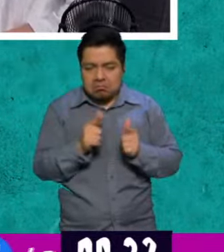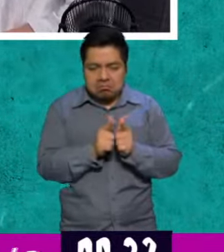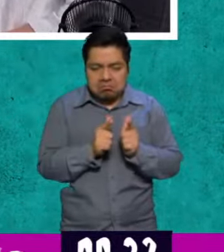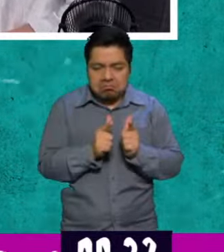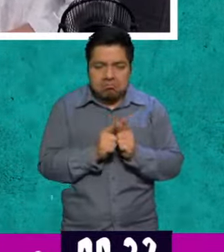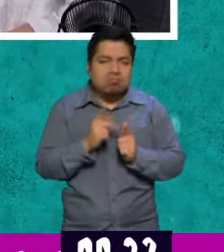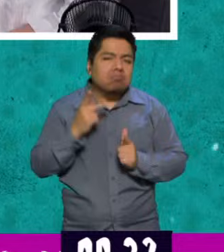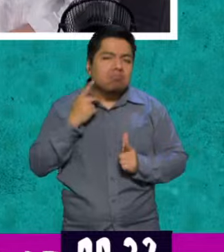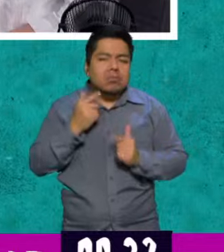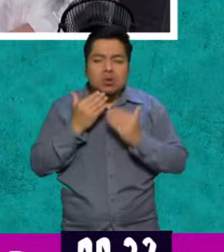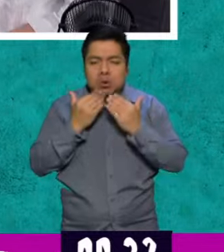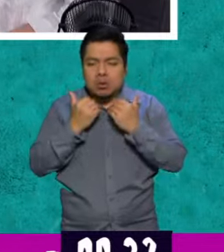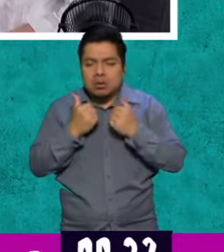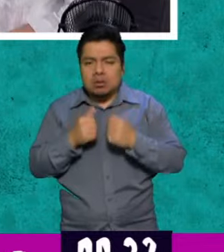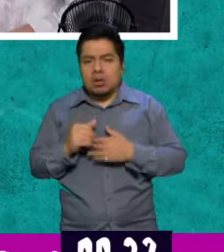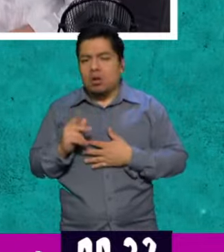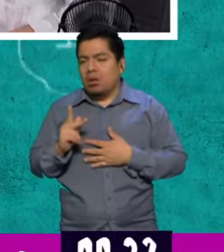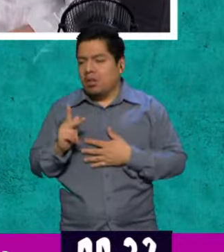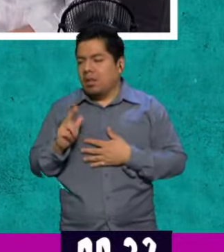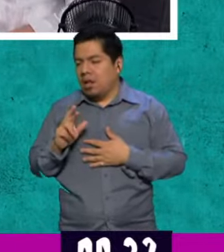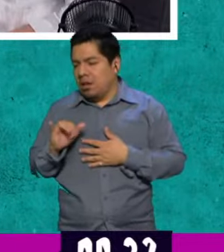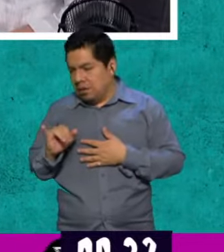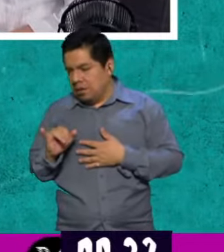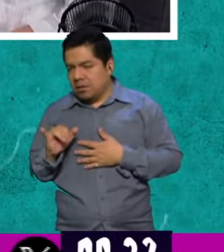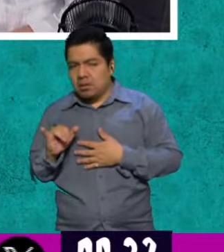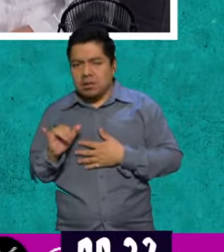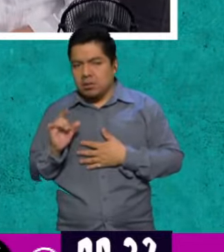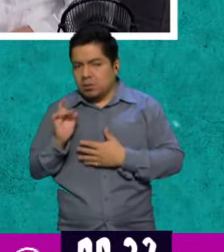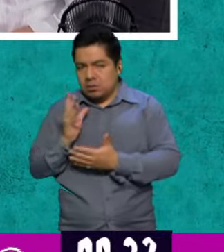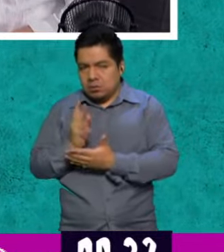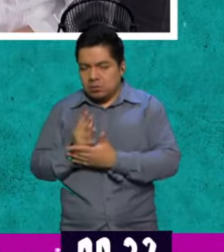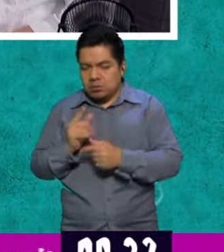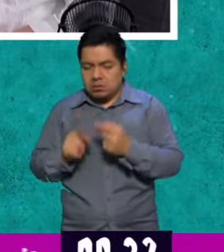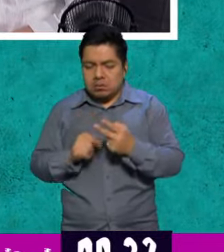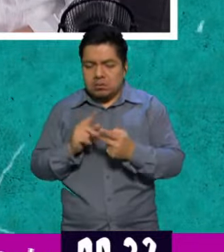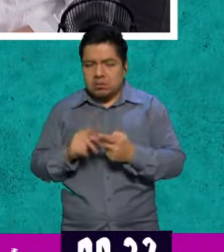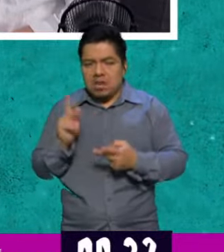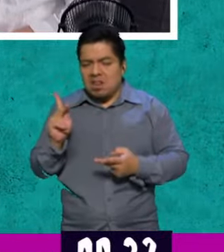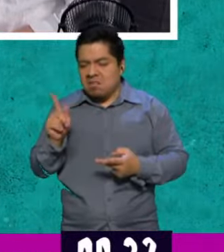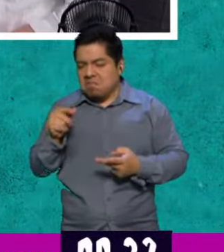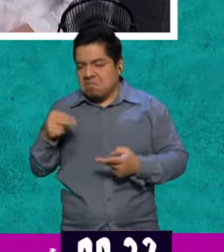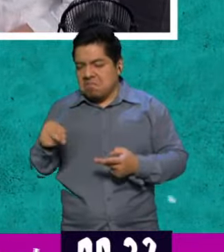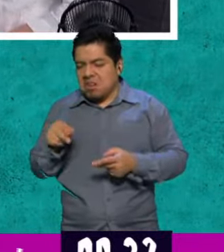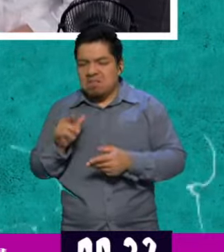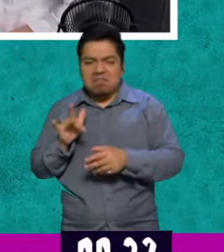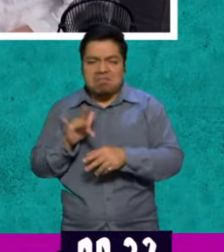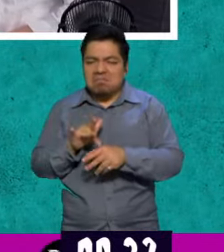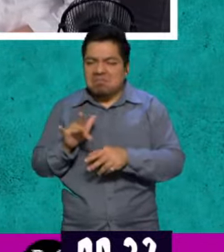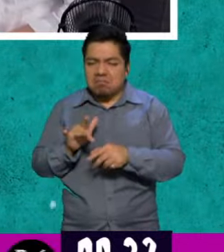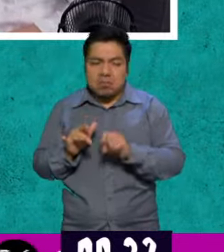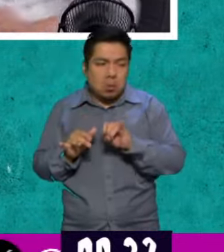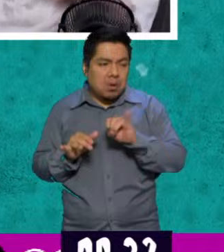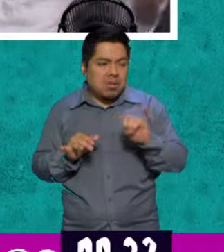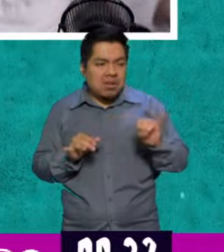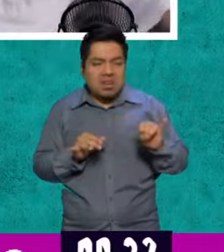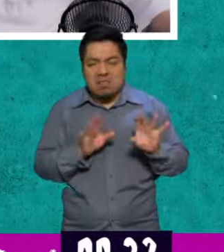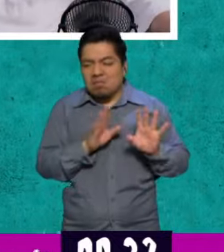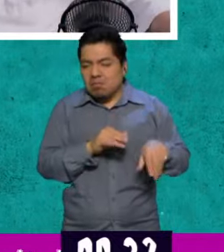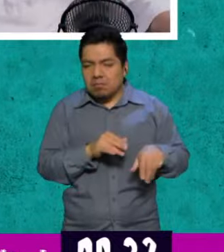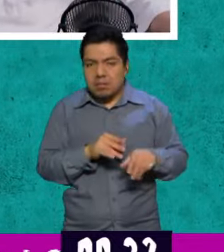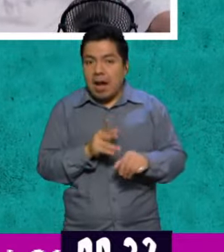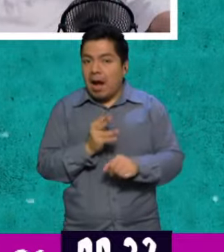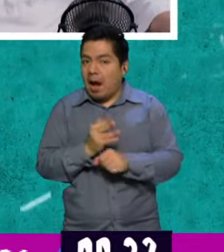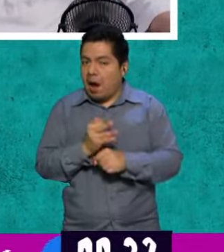La hegemonía priista, ¿no? La participación del PAN penosa, una izquierda desdibujada, ahora es